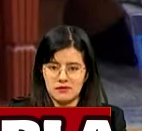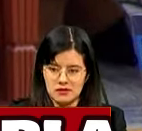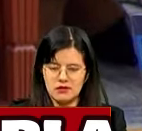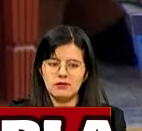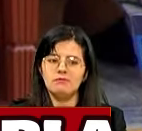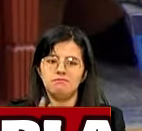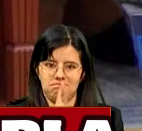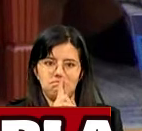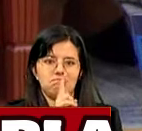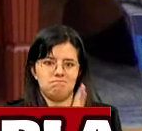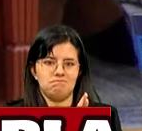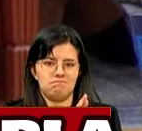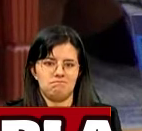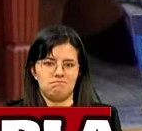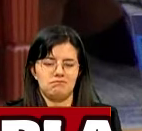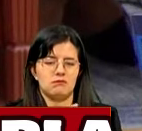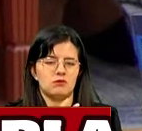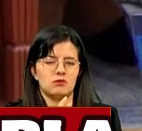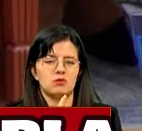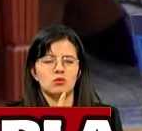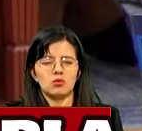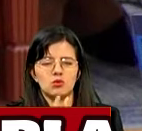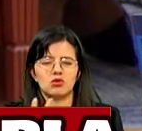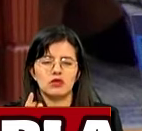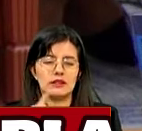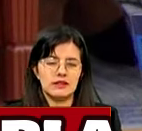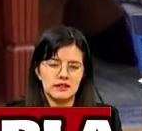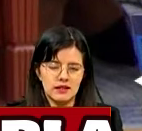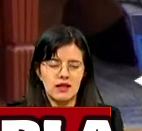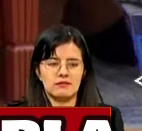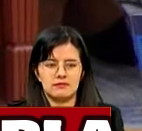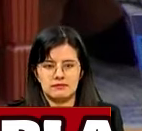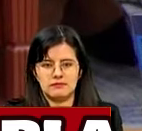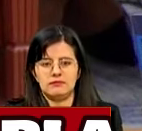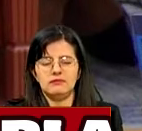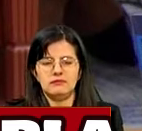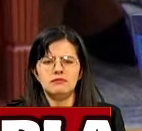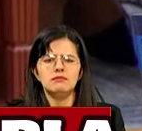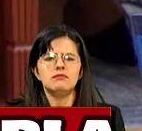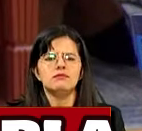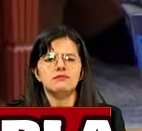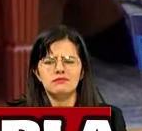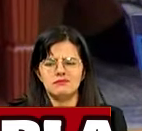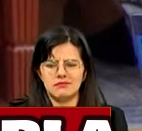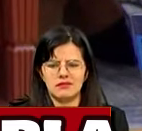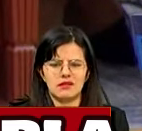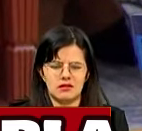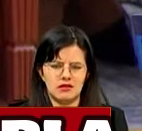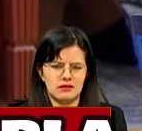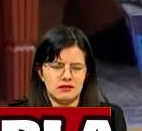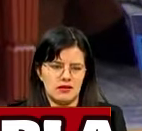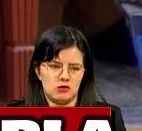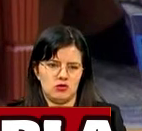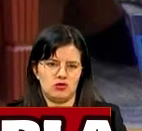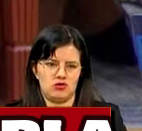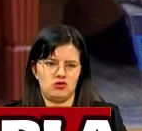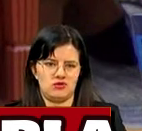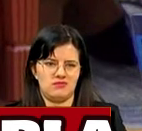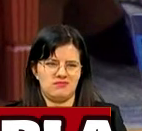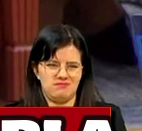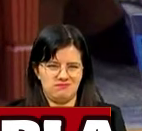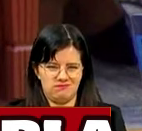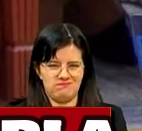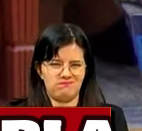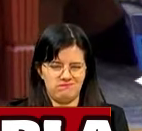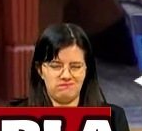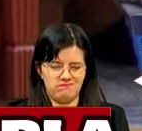quienes contestan uno o dos días después, pero que hay una actuación por parte de esta autoridad que no podemos dejar atrás. Es